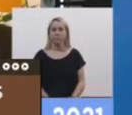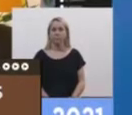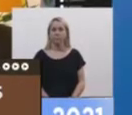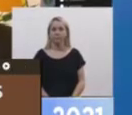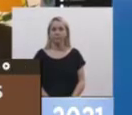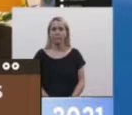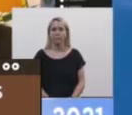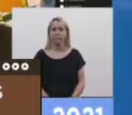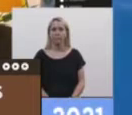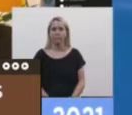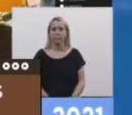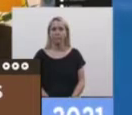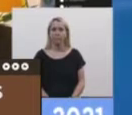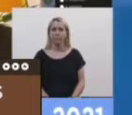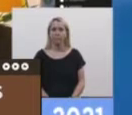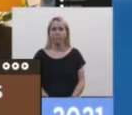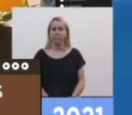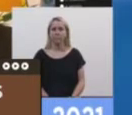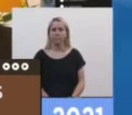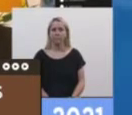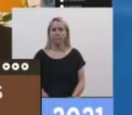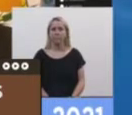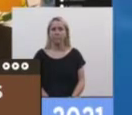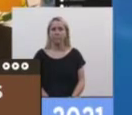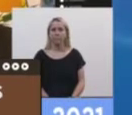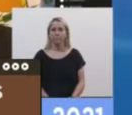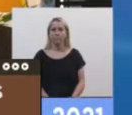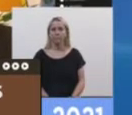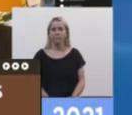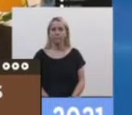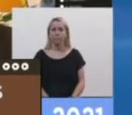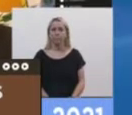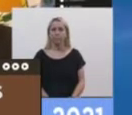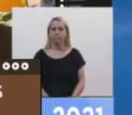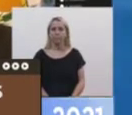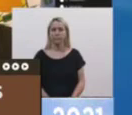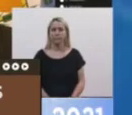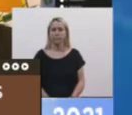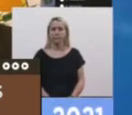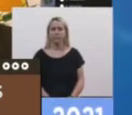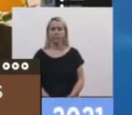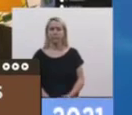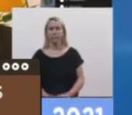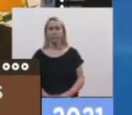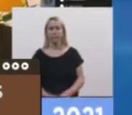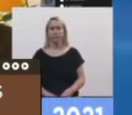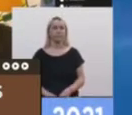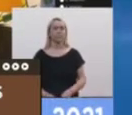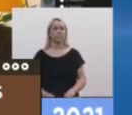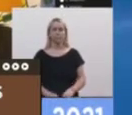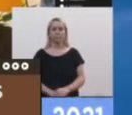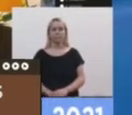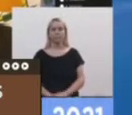en Senado con 45 votos a favor, 2 en contra, 23 abstenciones, ya estaría listo. Pero bueno, hay que esperar